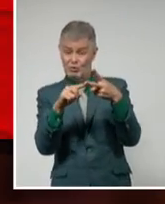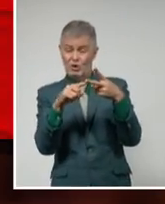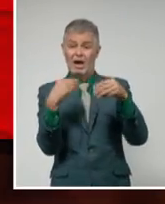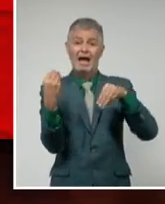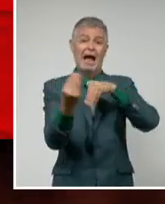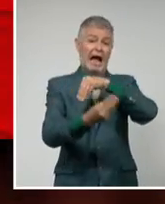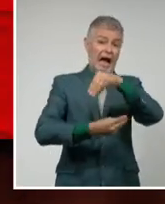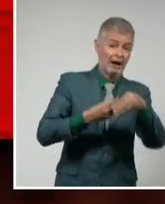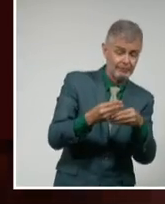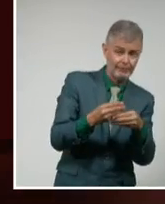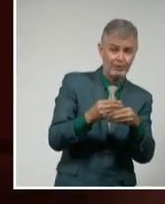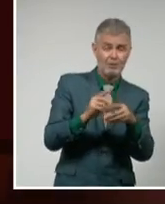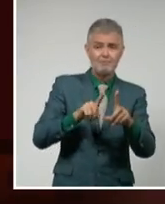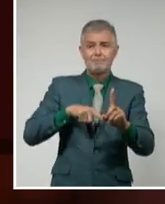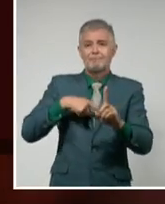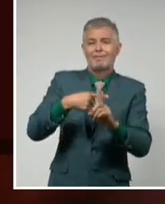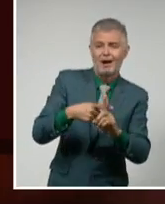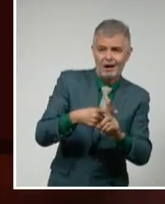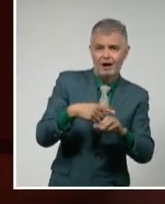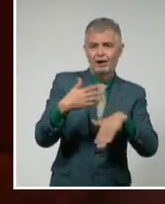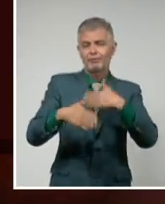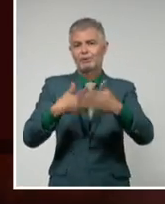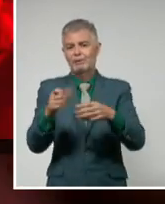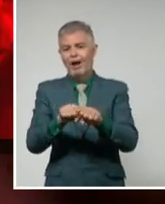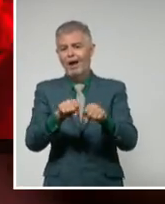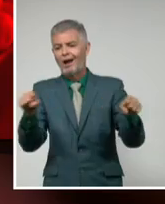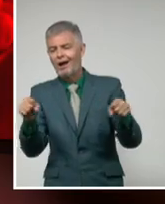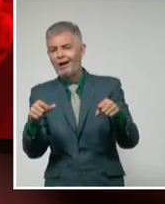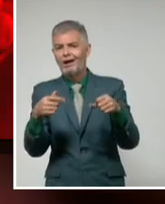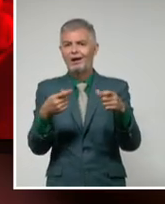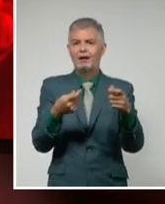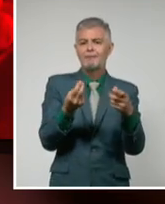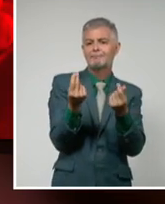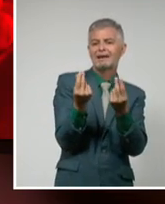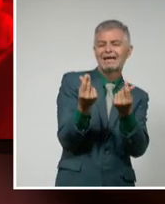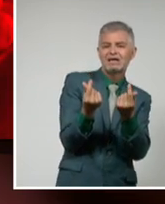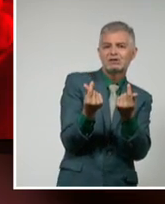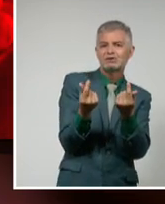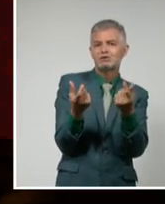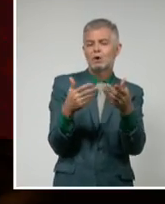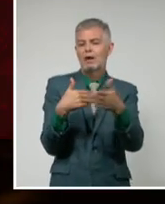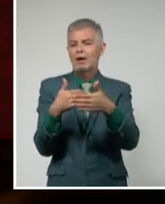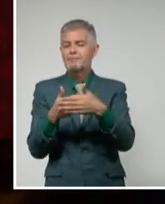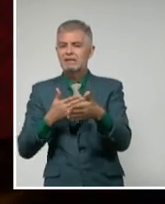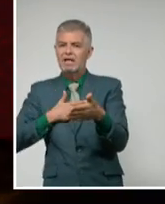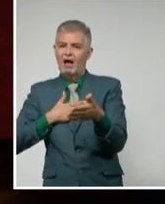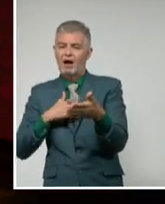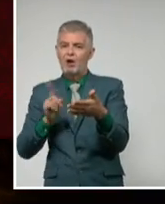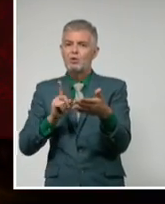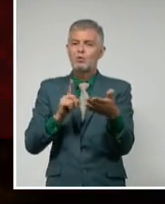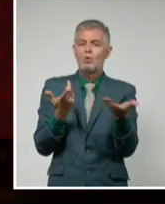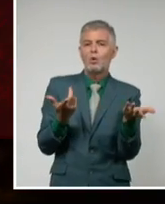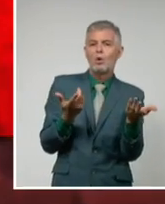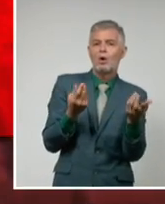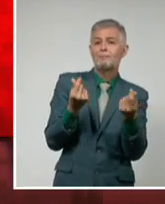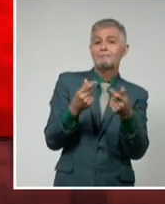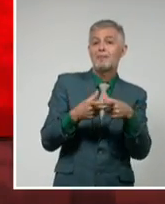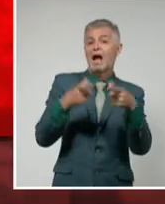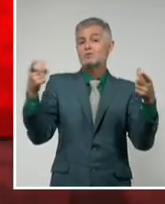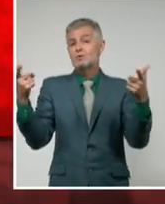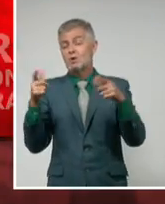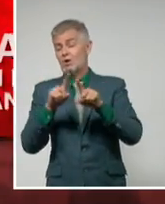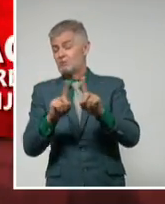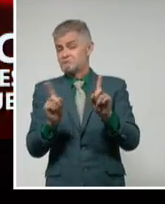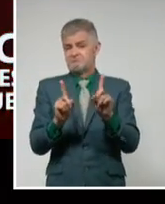cambiaria, unido a la desconexión interna de los precios minoristas, que no son continuidad de los mayoristas, en tanto se forman